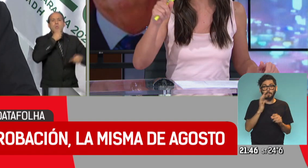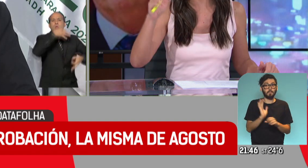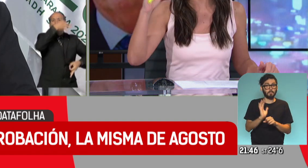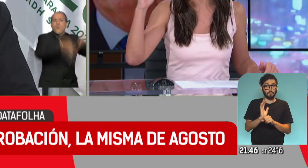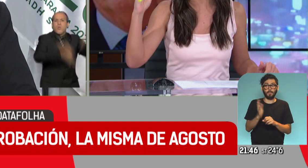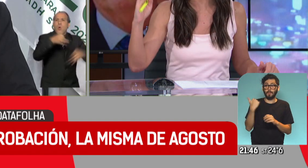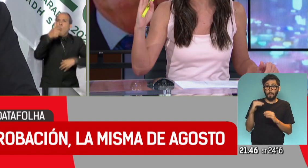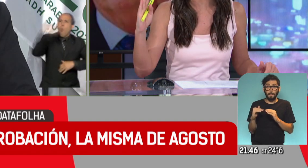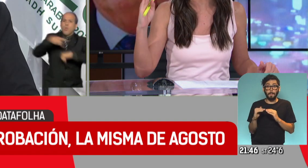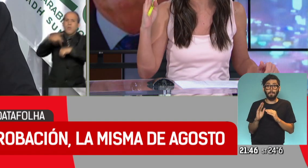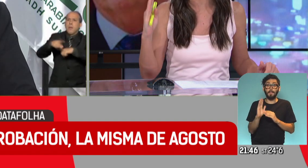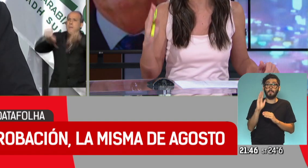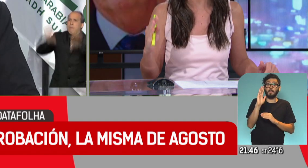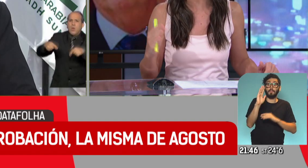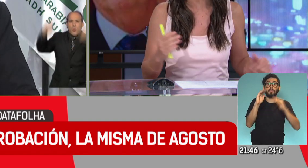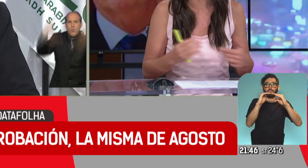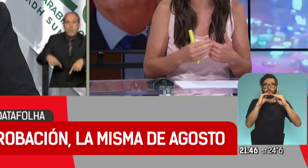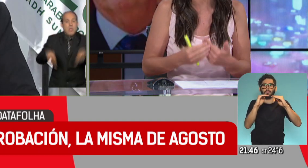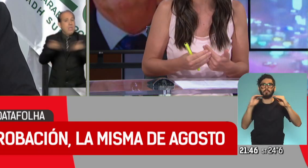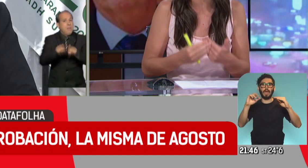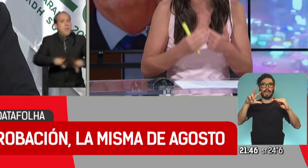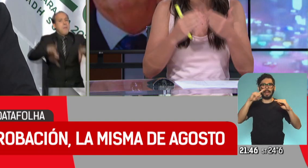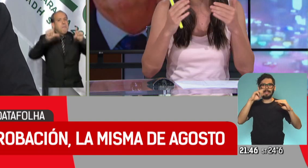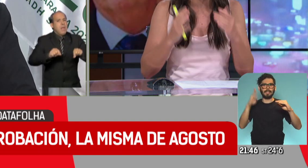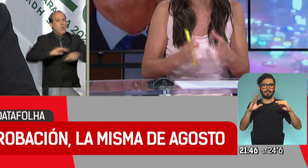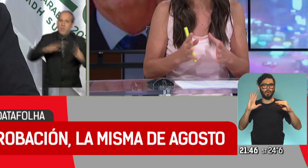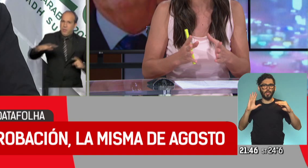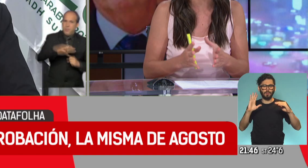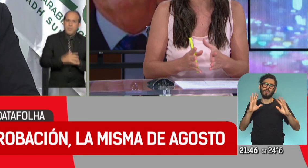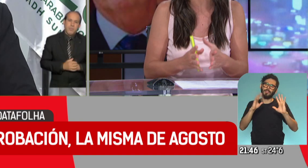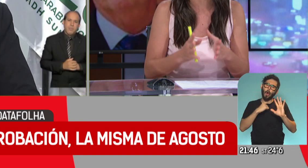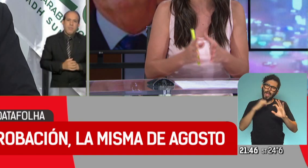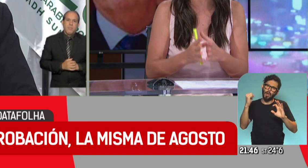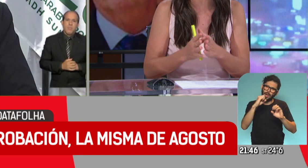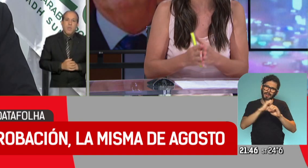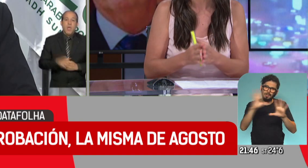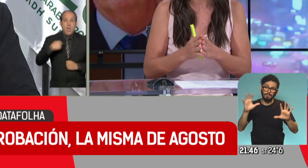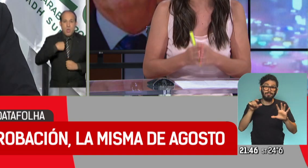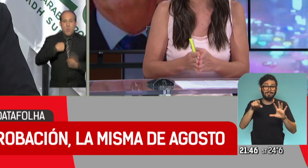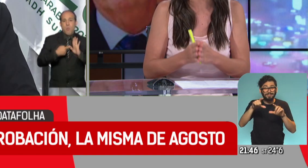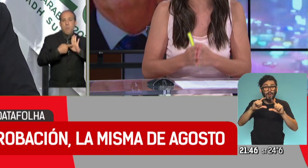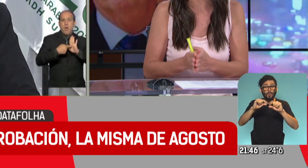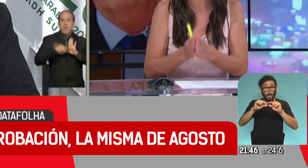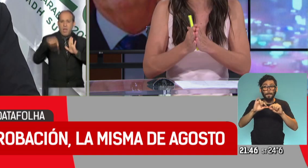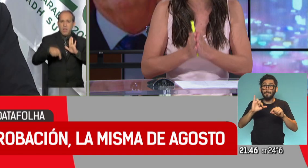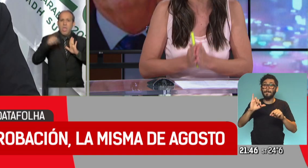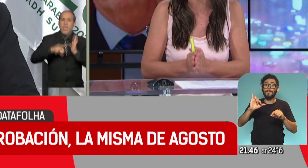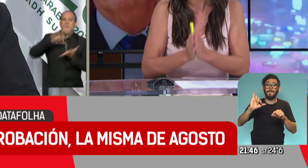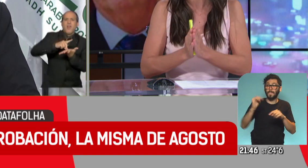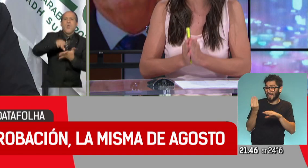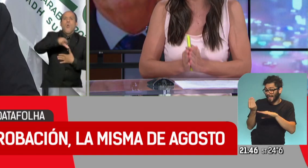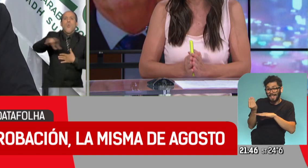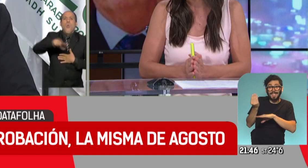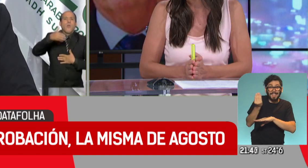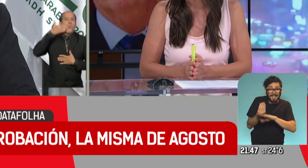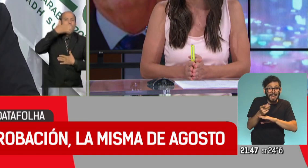crecimiento inicial y ahora se mantiene constante. E insisto en esto, quiero resaltar esto, es la mejor imagen positiva desde que asumió